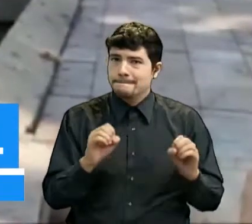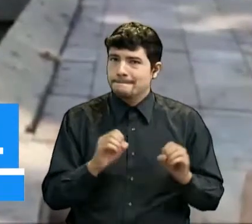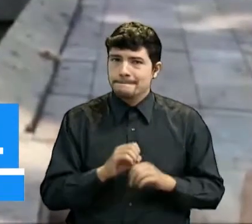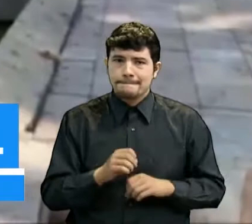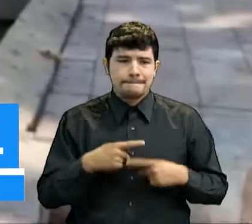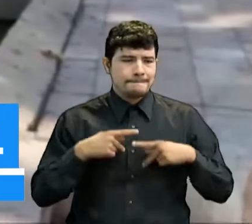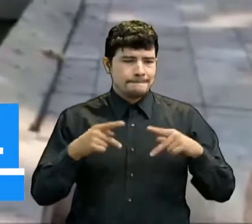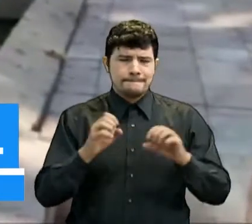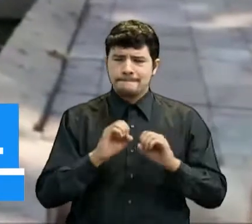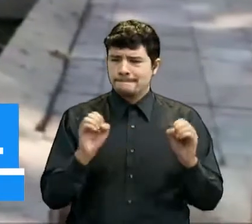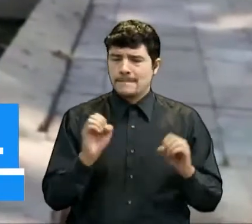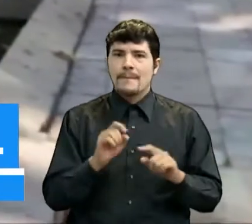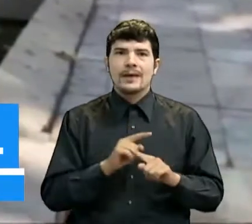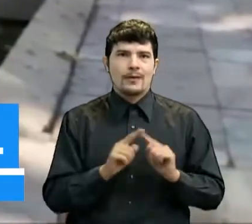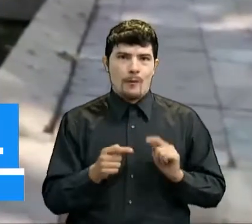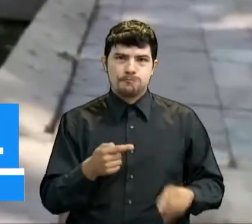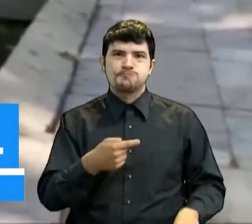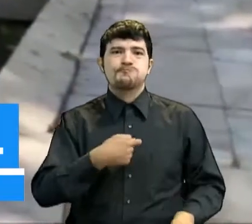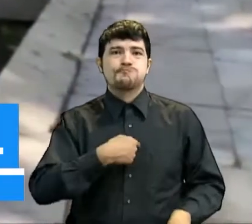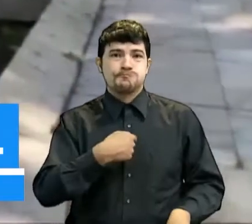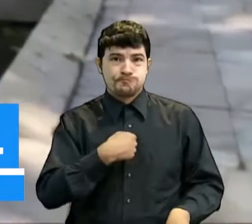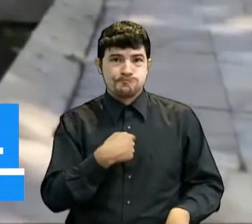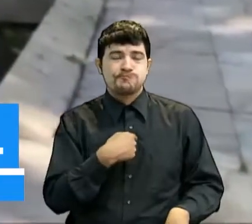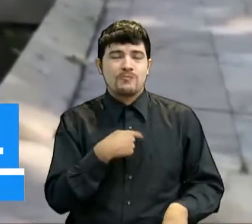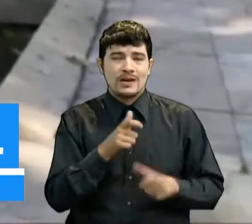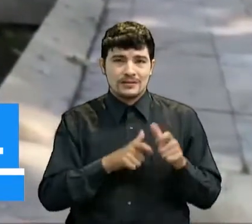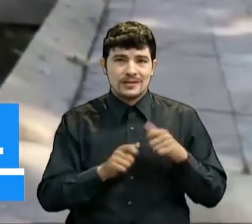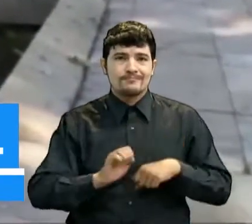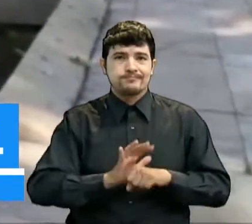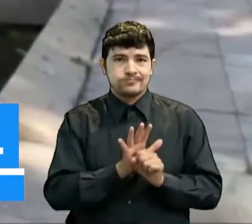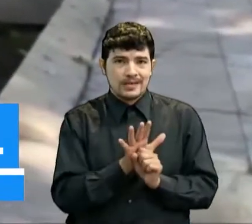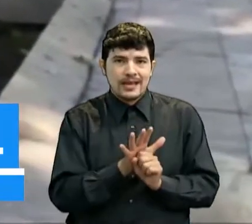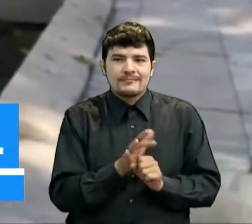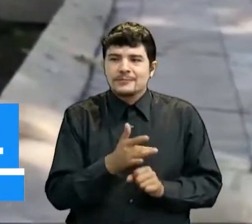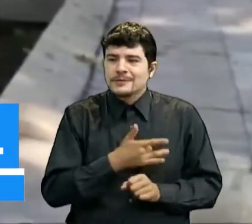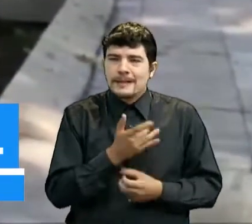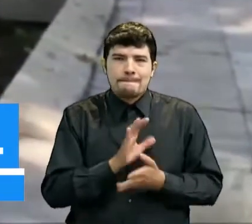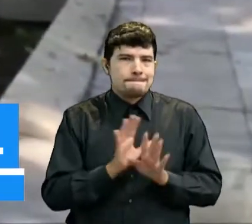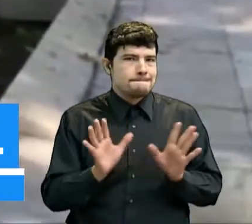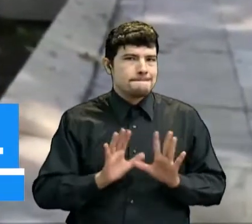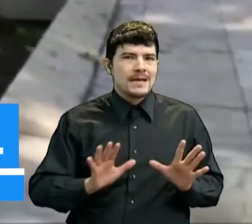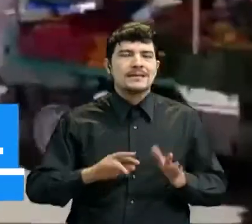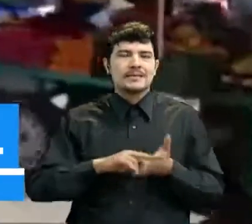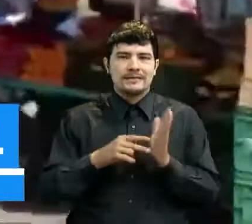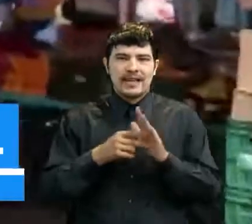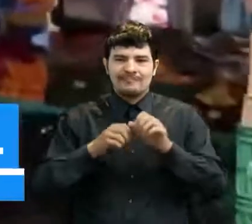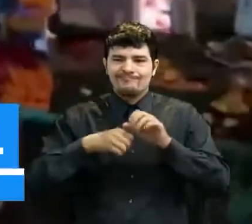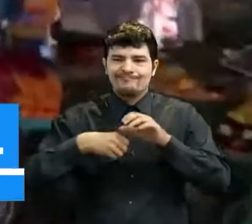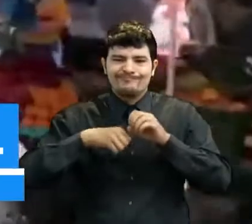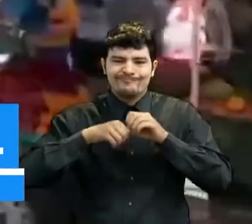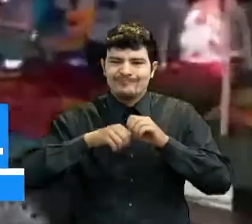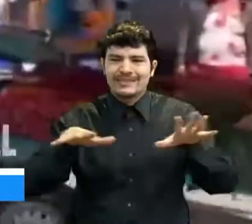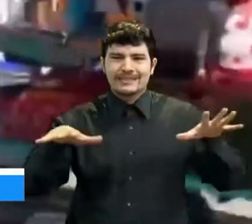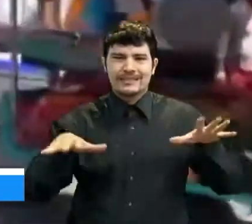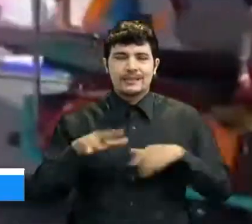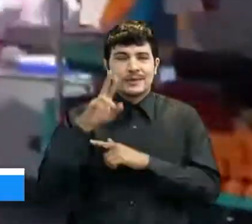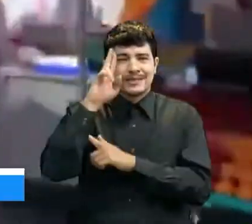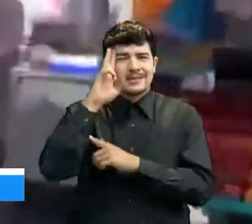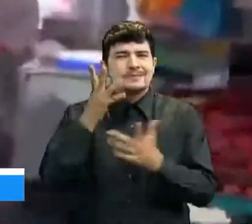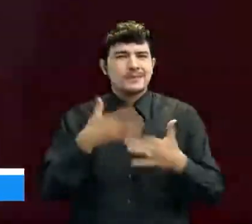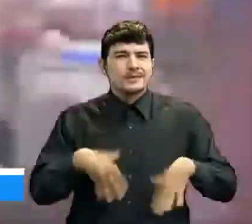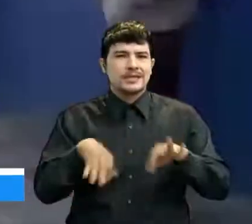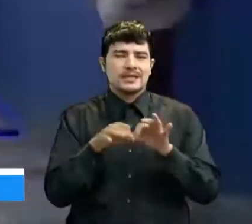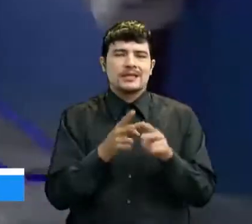virus, pero hay gente que incluso puede llegar a morir. Entonces es importante preservar la vida. Los profesionales